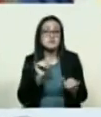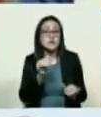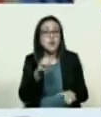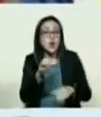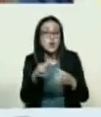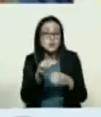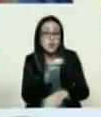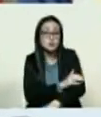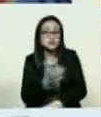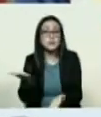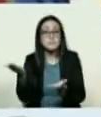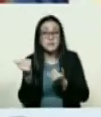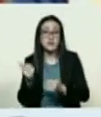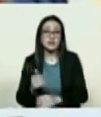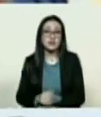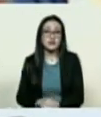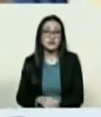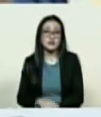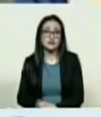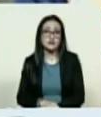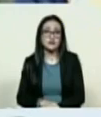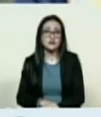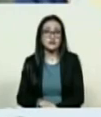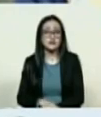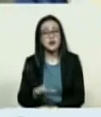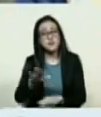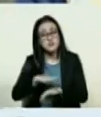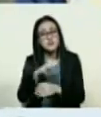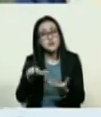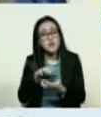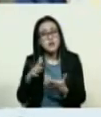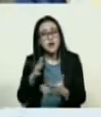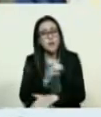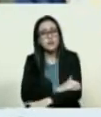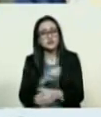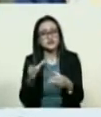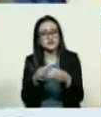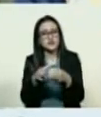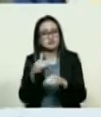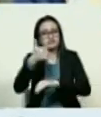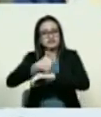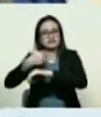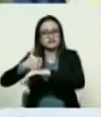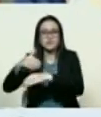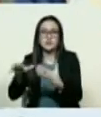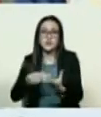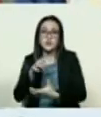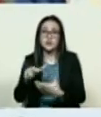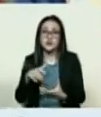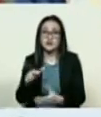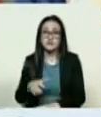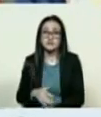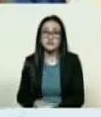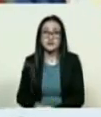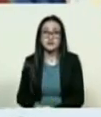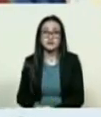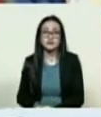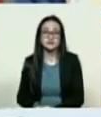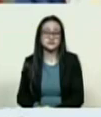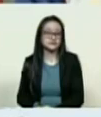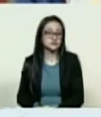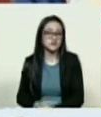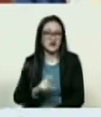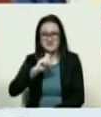de Venezuela no es ni el gobierno ni es el pueblo, es la oposición venezolana. Es la dirigencia opositora, que son los mueven las miserias